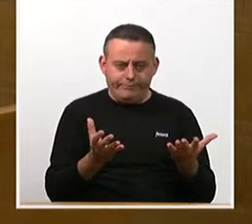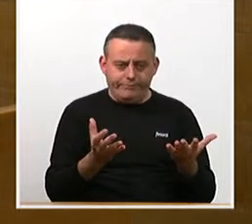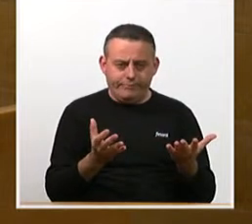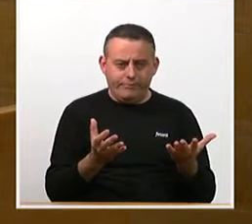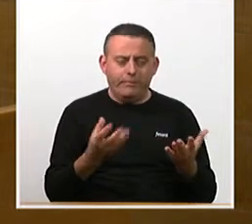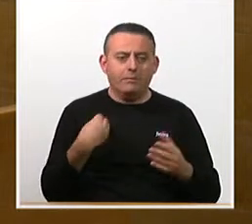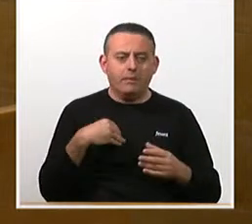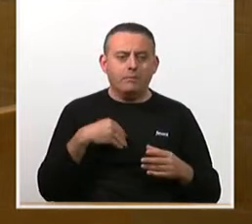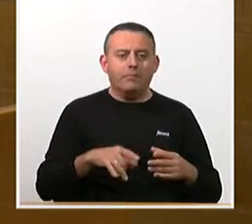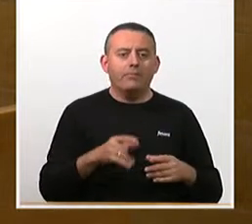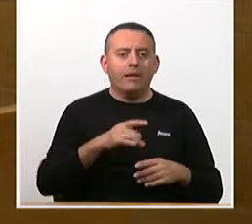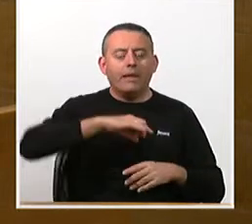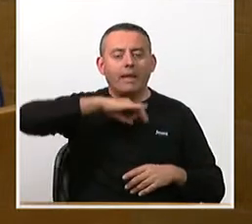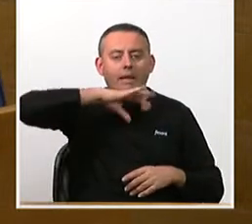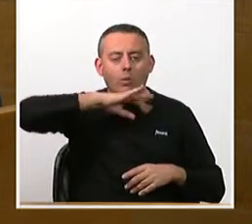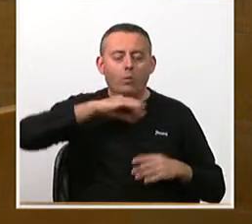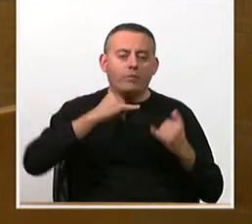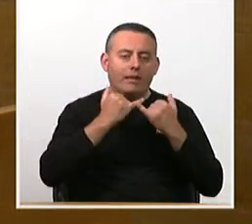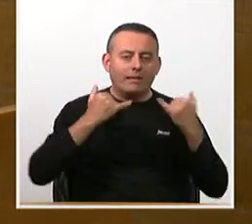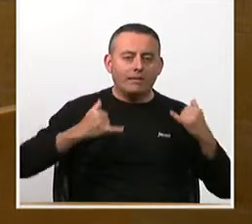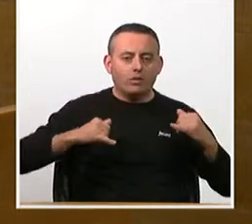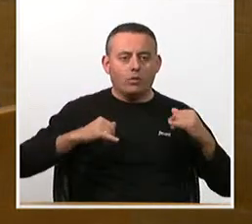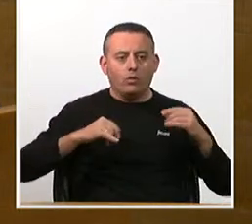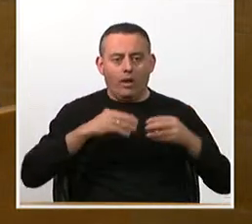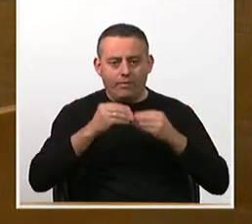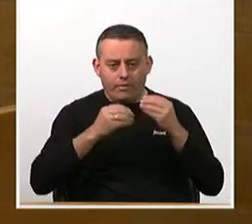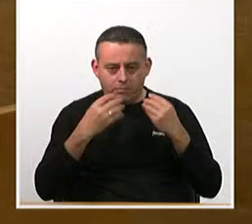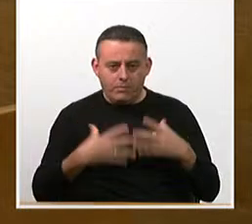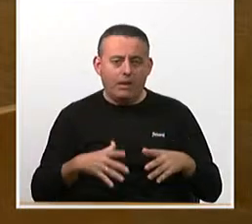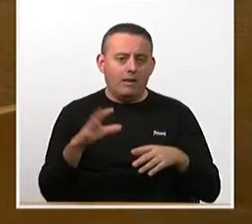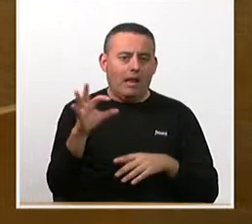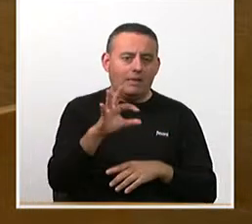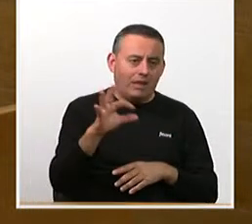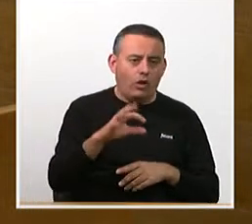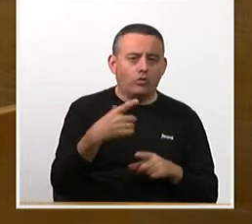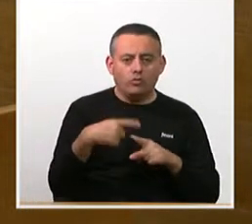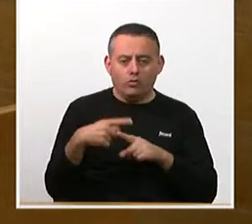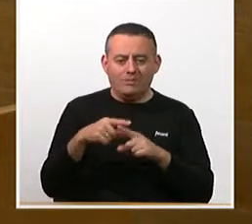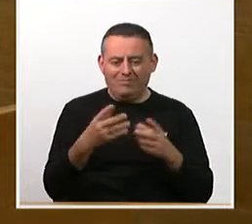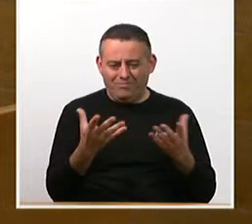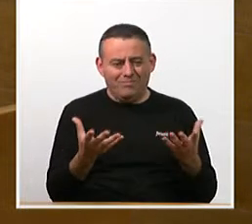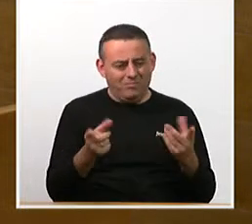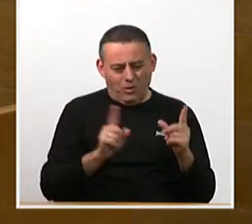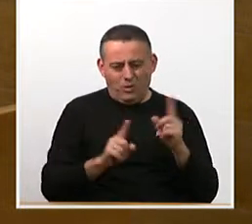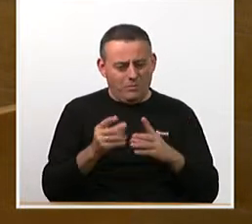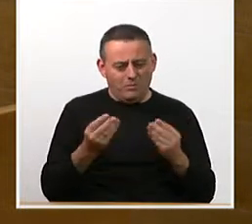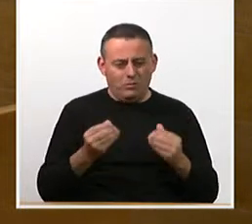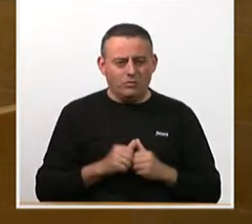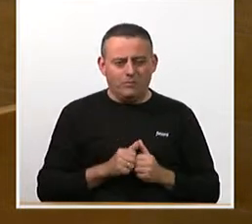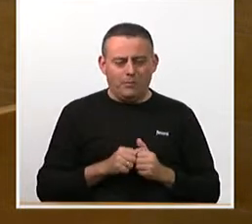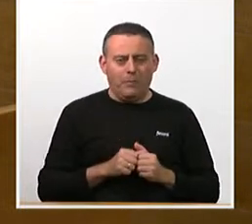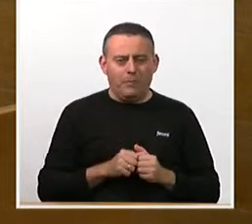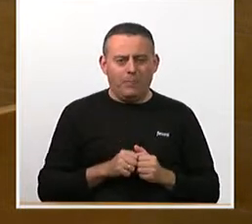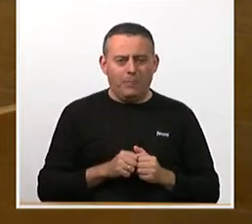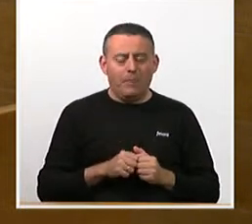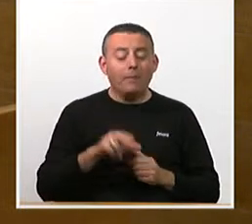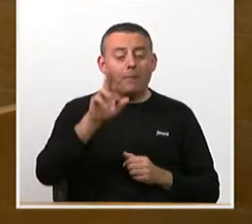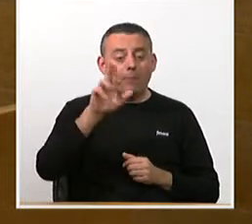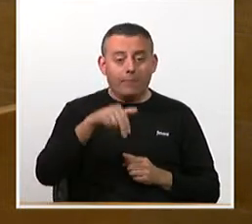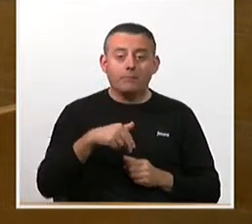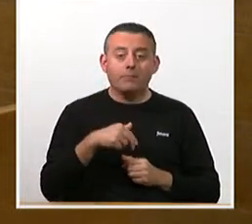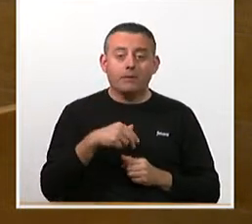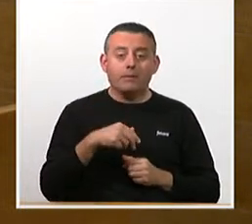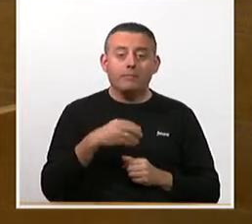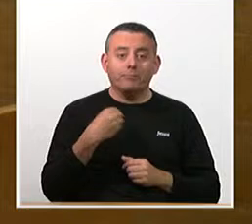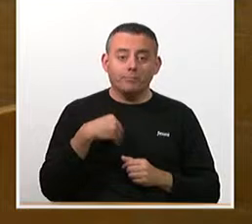cometia eléctrica los aseos o los desprendimientos entre otros muchísimos problemas hemos hecho multitud de cosas como de volver a Santiago de